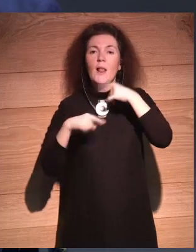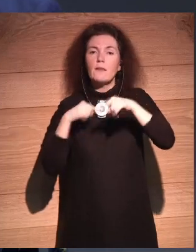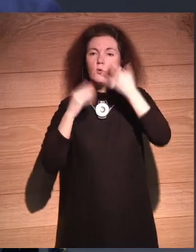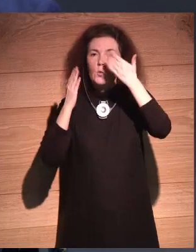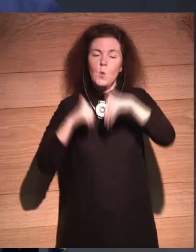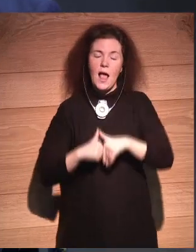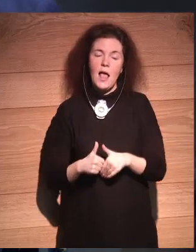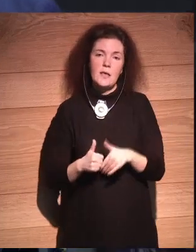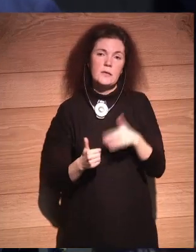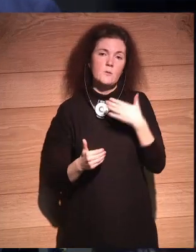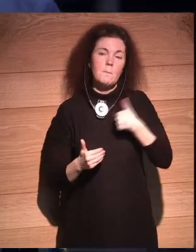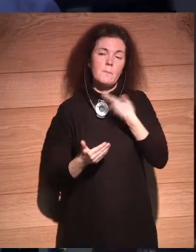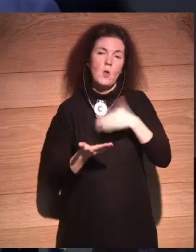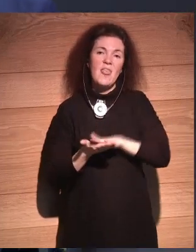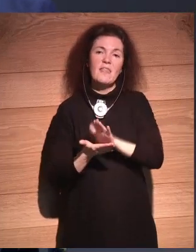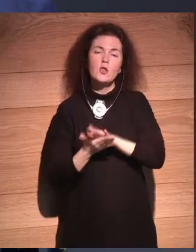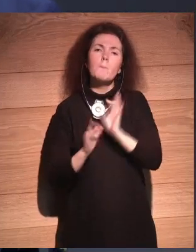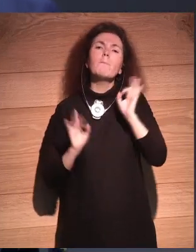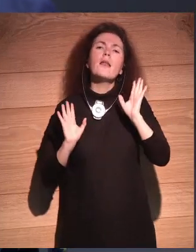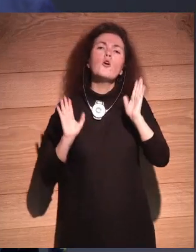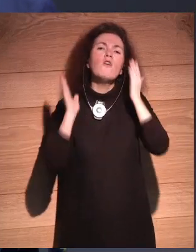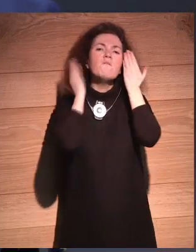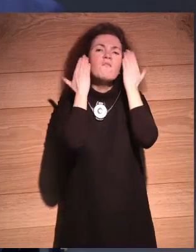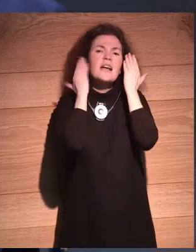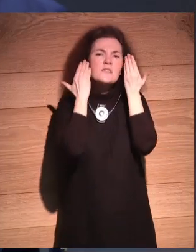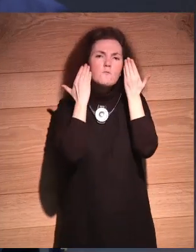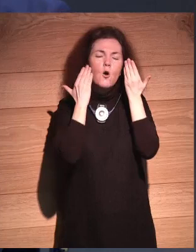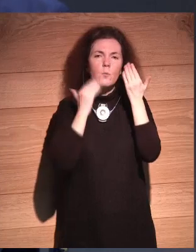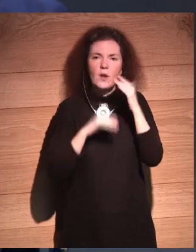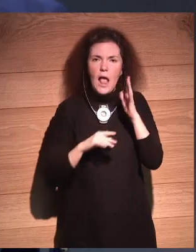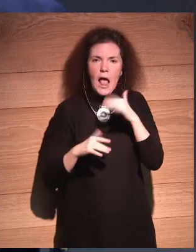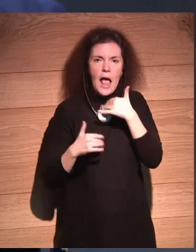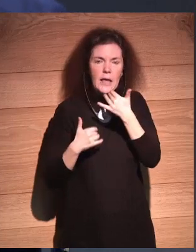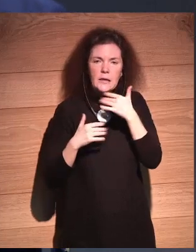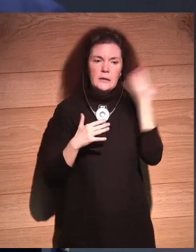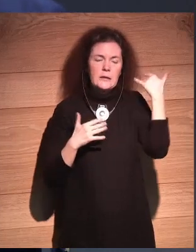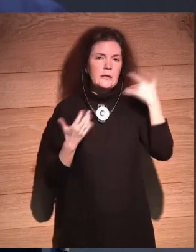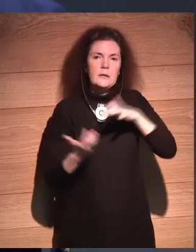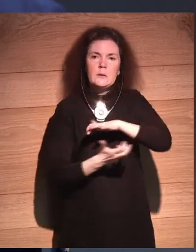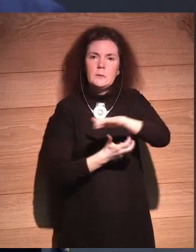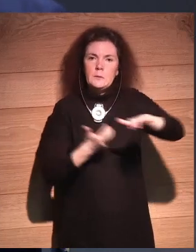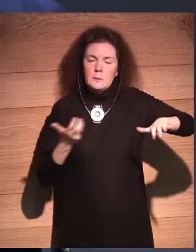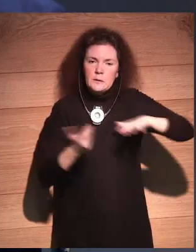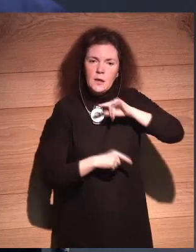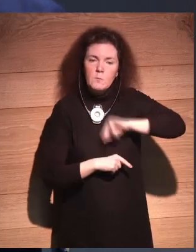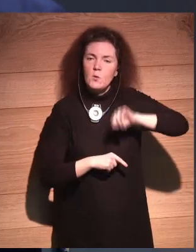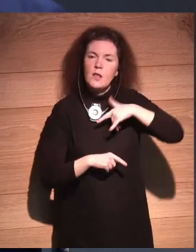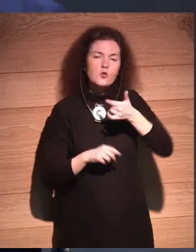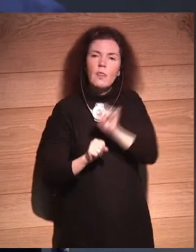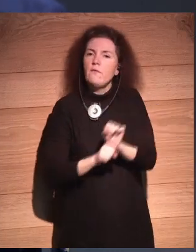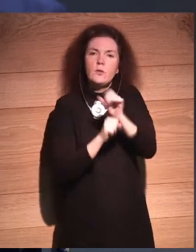editor. Pero Facebook, con todos los escándalos que tenía en ese momento a nivel moral, no era defendible.